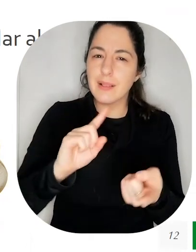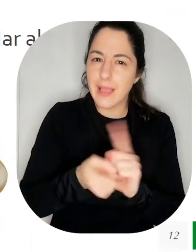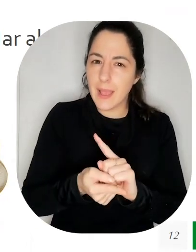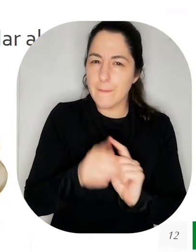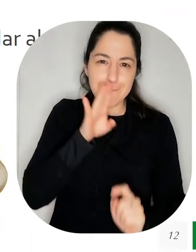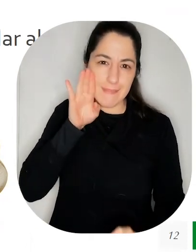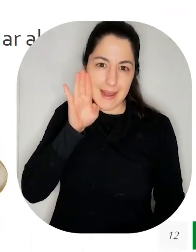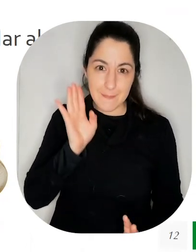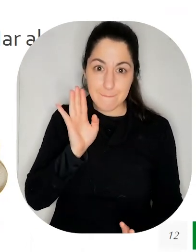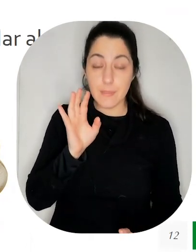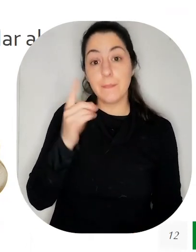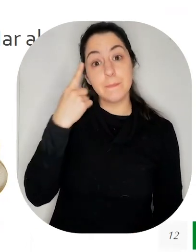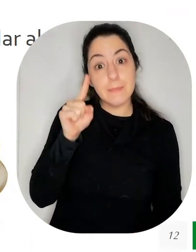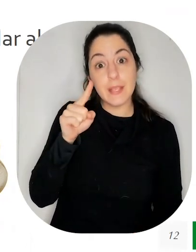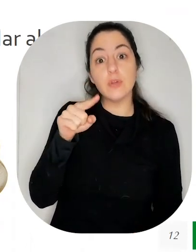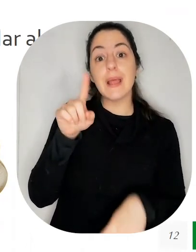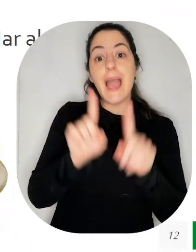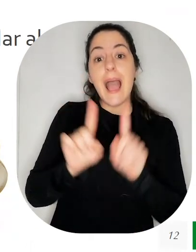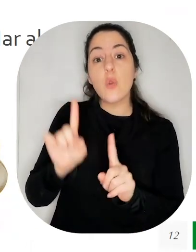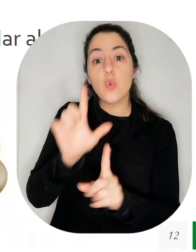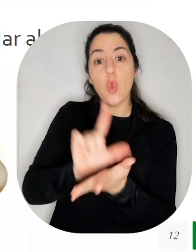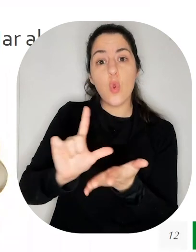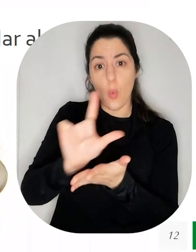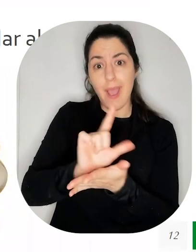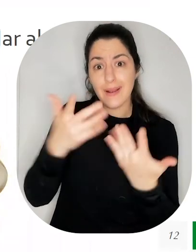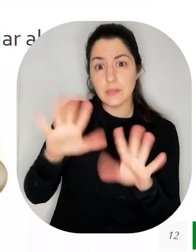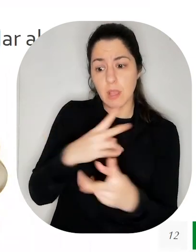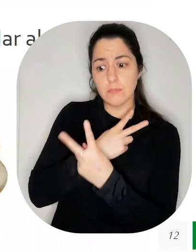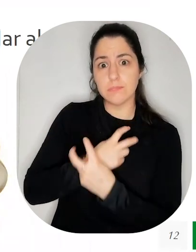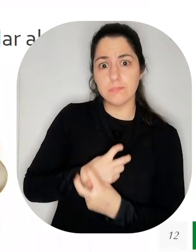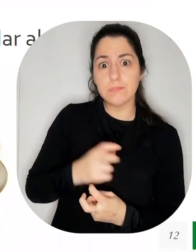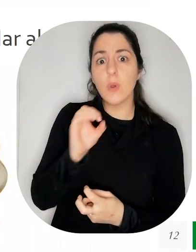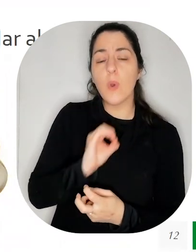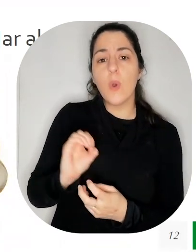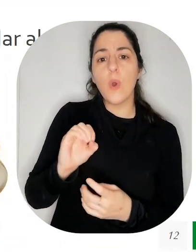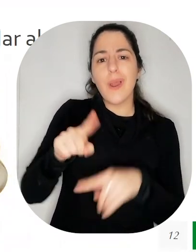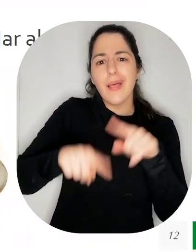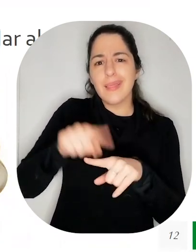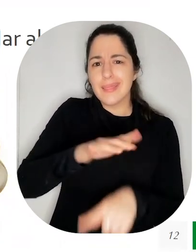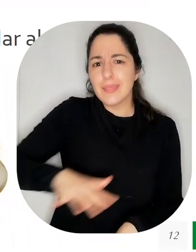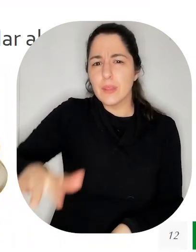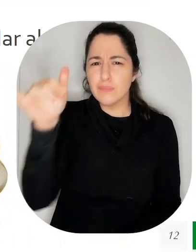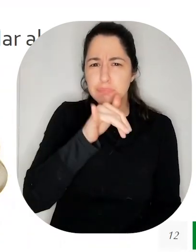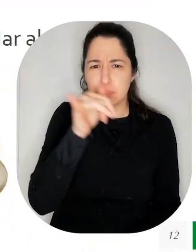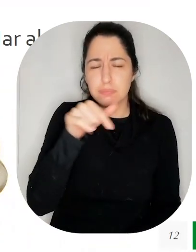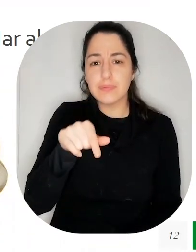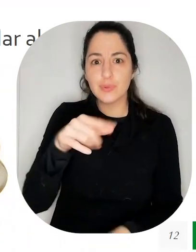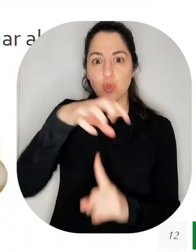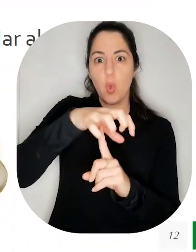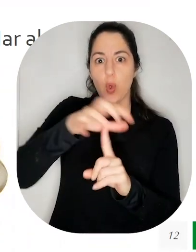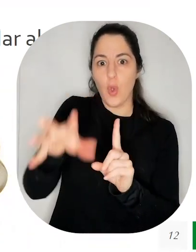existen sustancias muy tóxicas que pueden estar en el ambiente o en algunos sustratos como los perfluoroalquilados. Eso